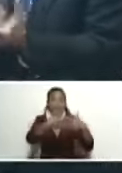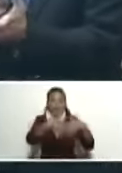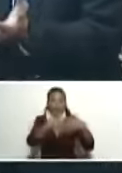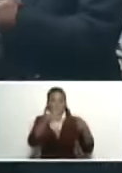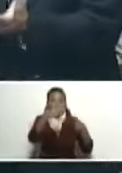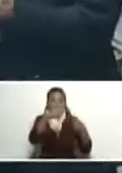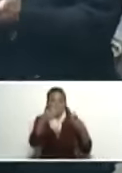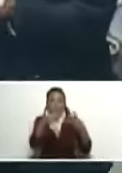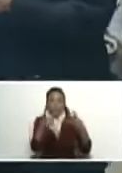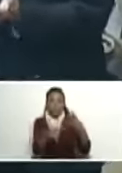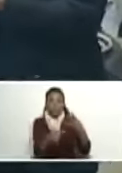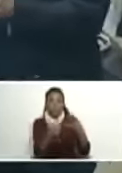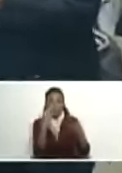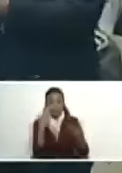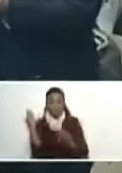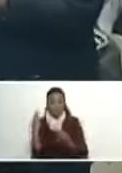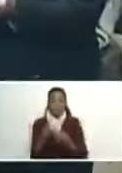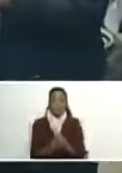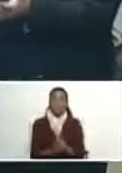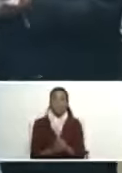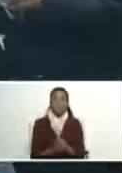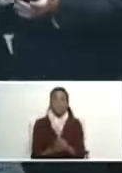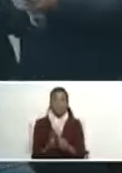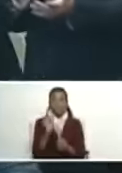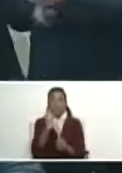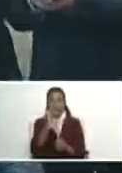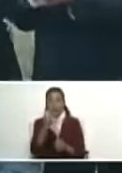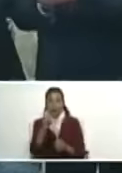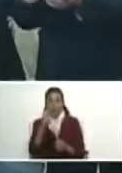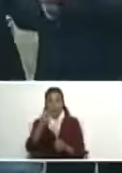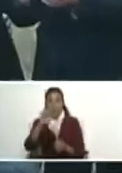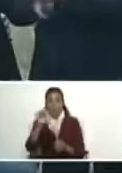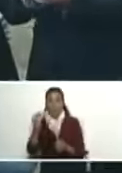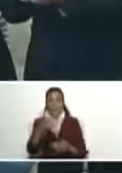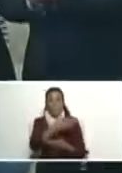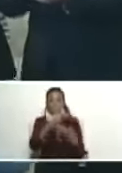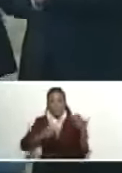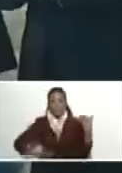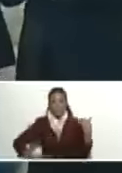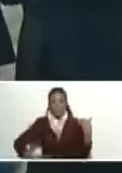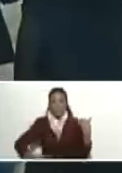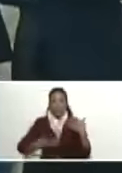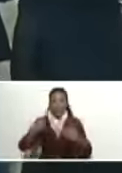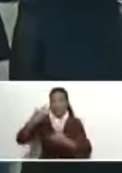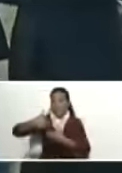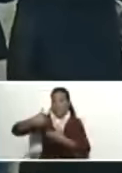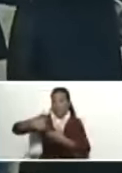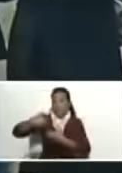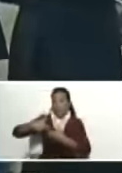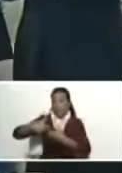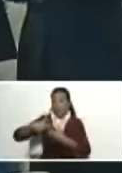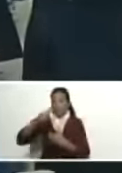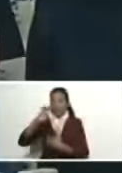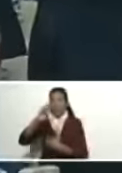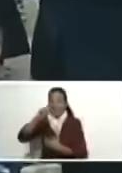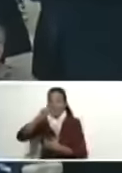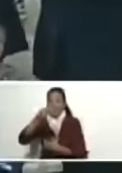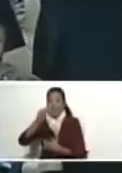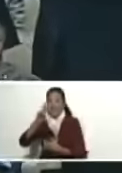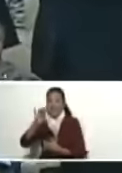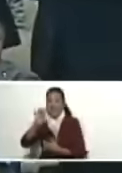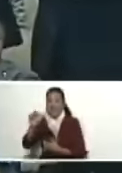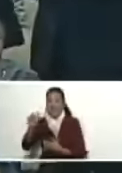vicepresidente Felipe Capozzolo de Fede Cámara, presidente de la Cámara Petrolera, Enrique Novoa, presidente